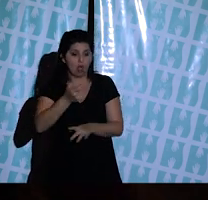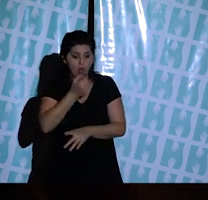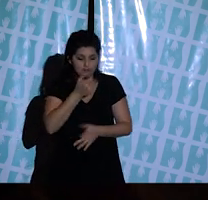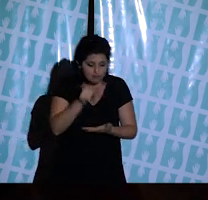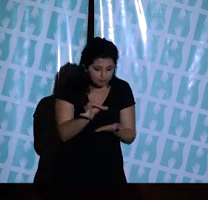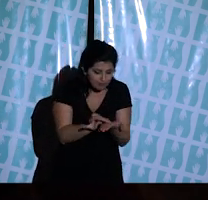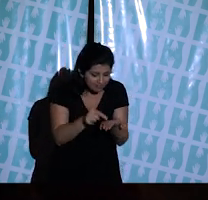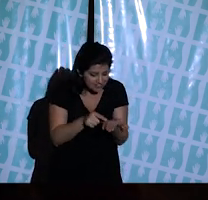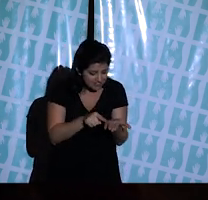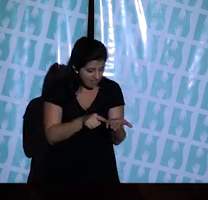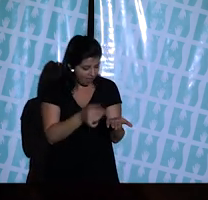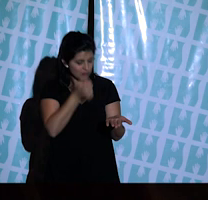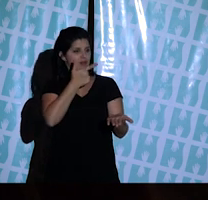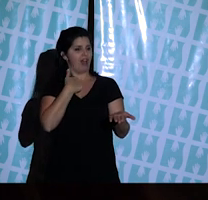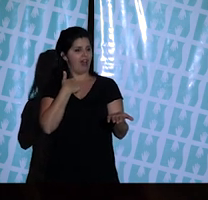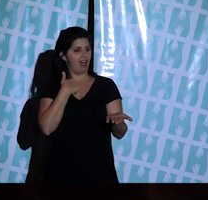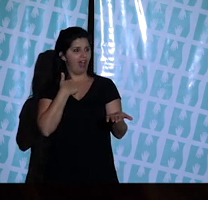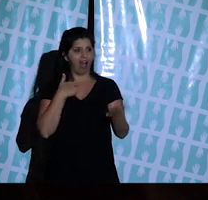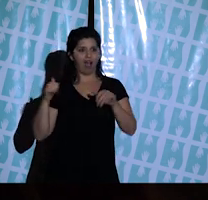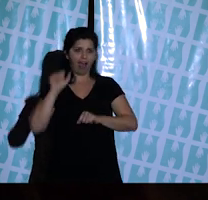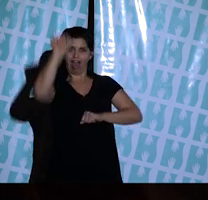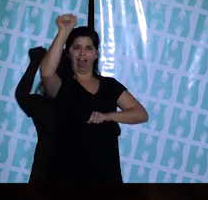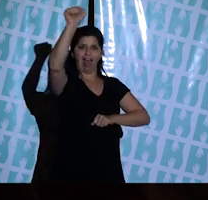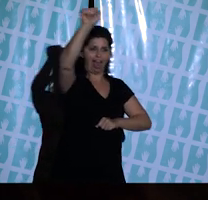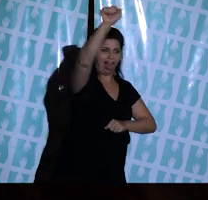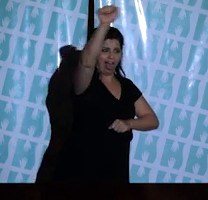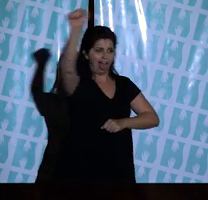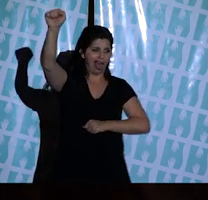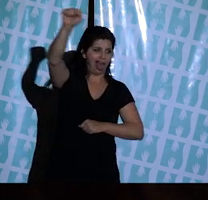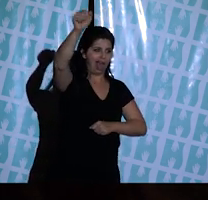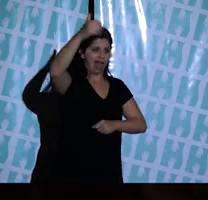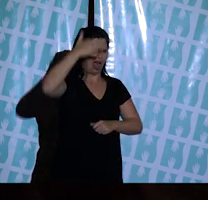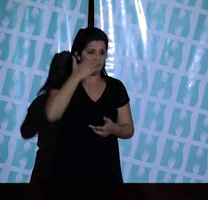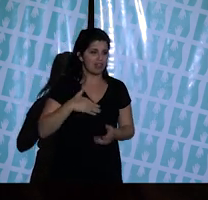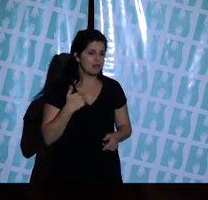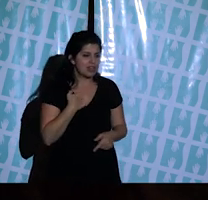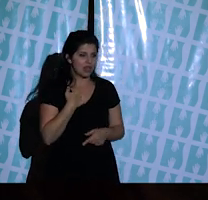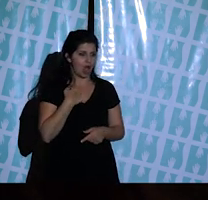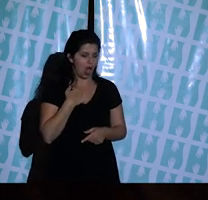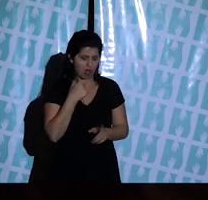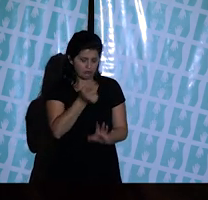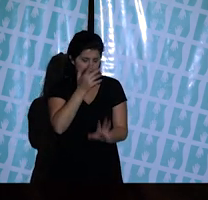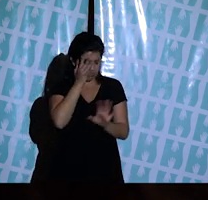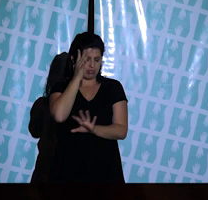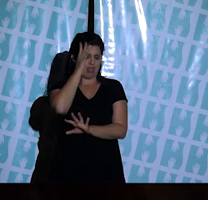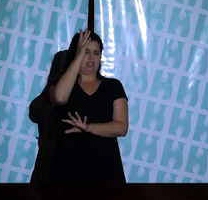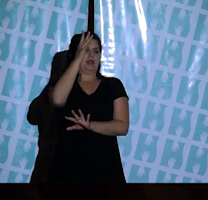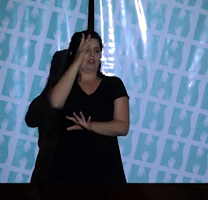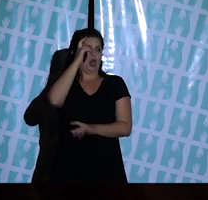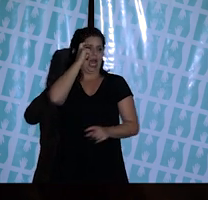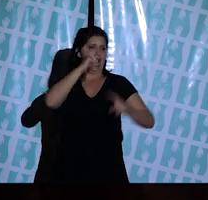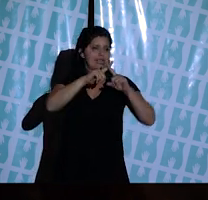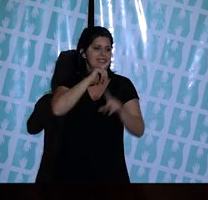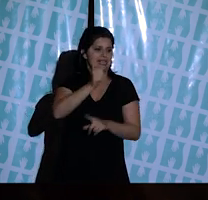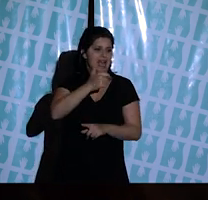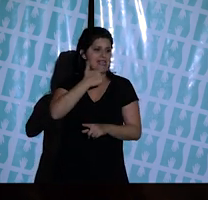tomo, era Superman, y resulta que tengo una sobredosis de éxtasis, de